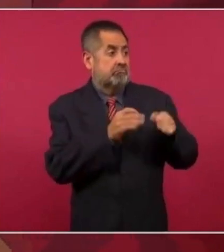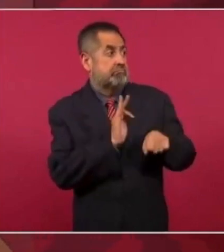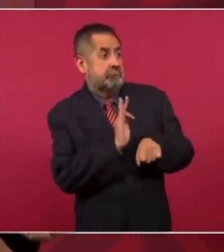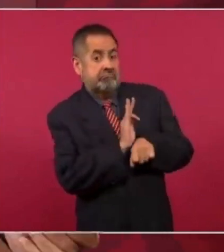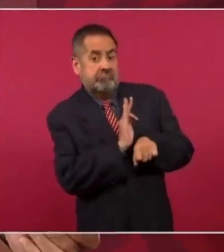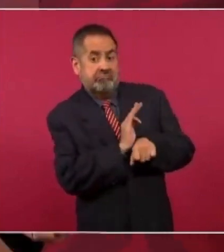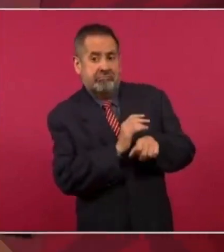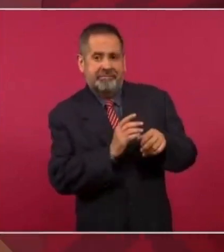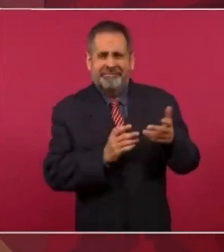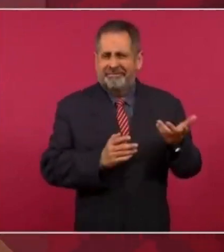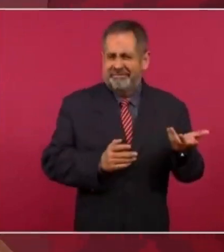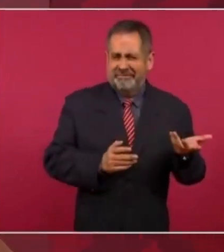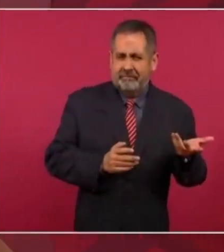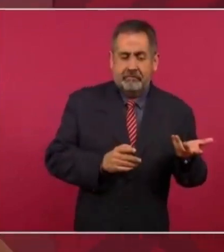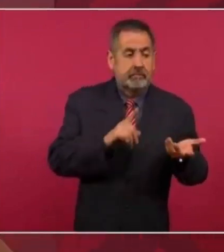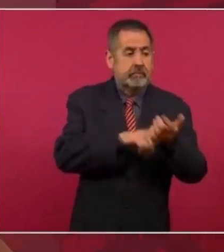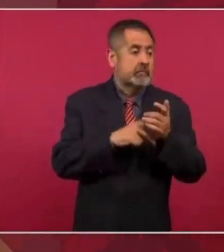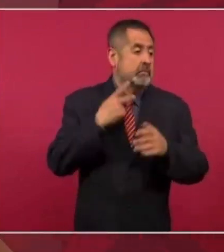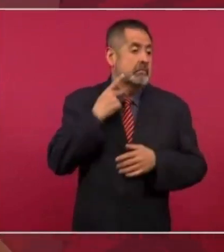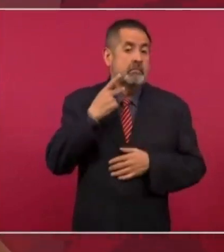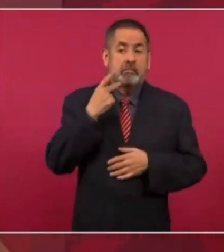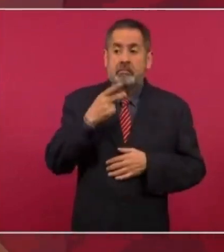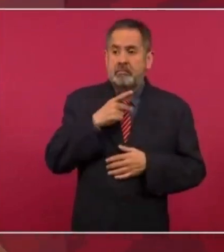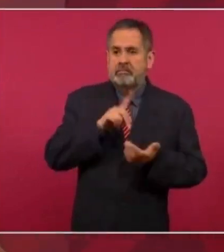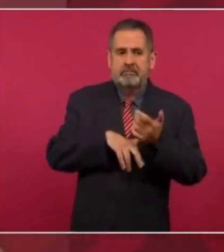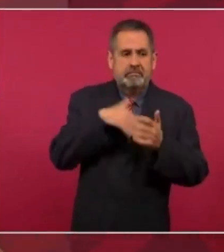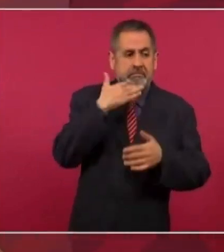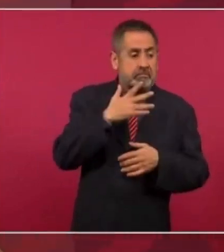a la delincuencia de cuello blanco.